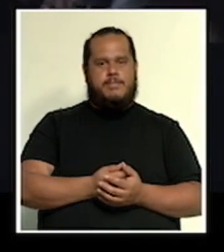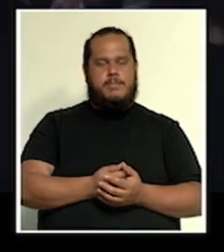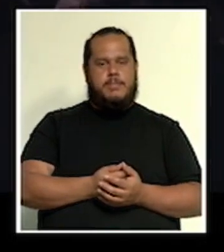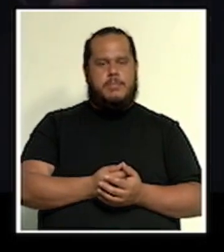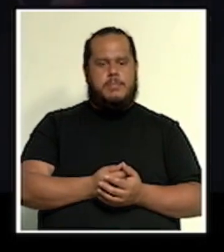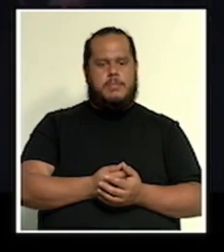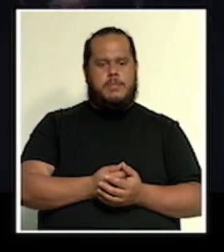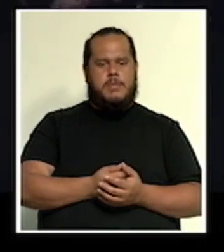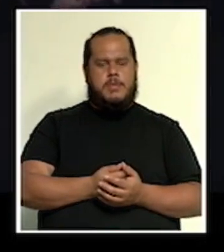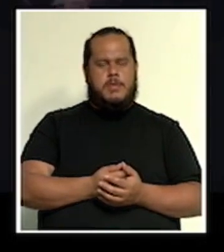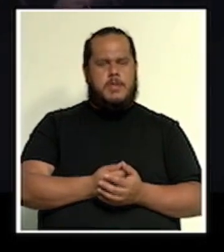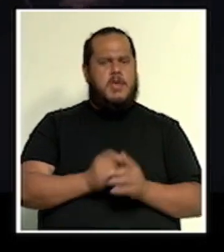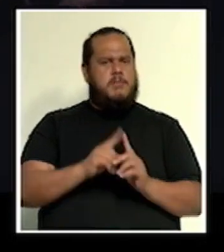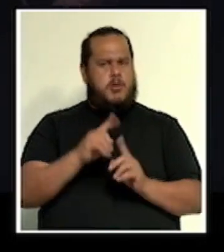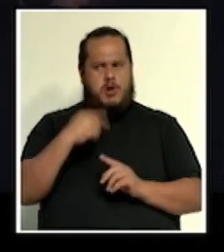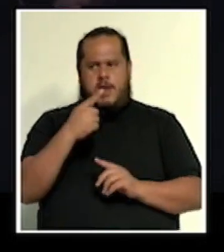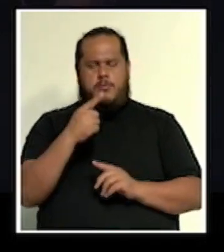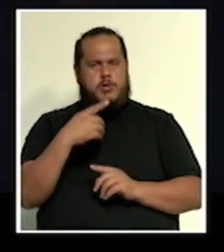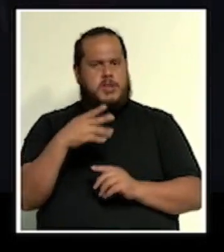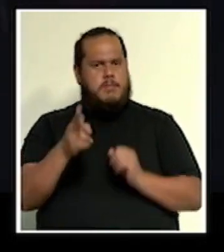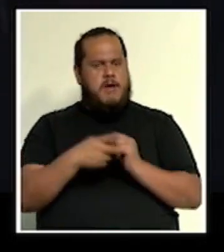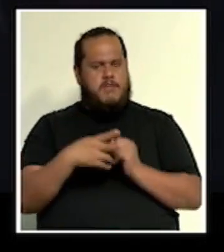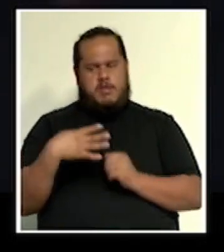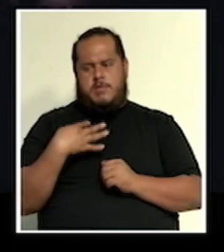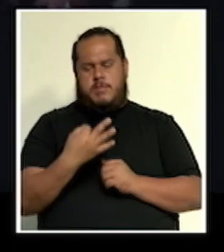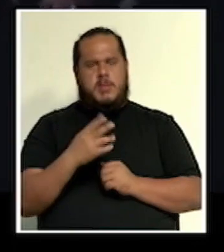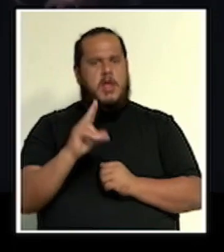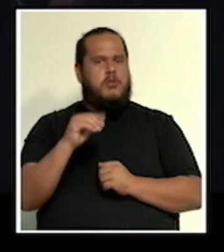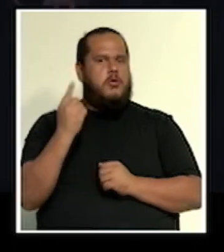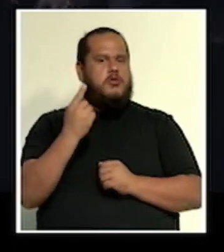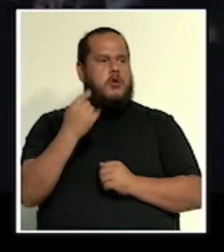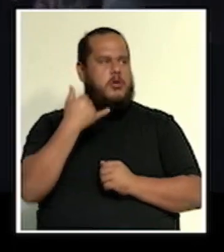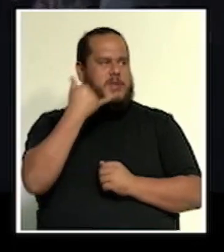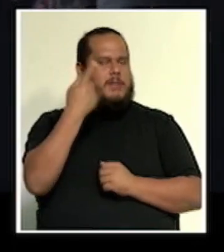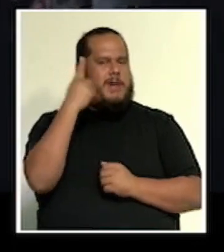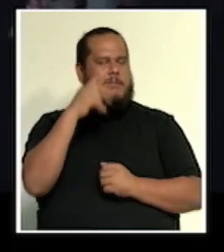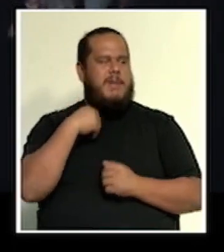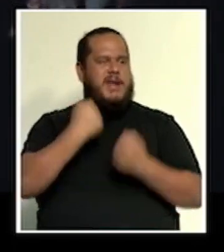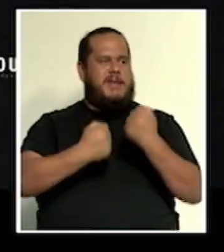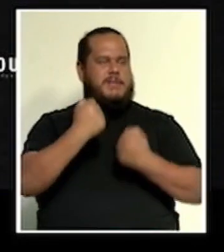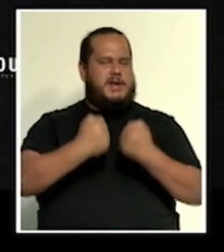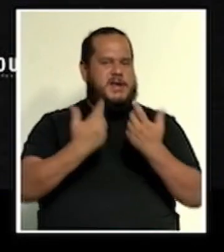Pero hey, por lo menos la próxima vez me invitan, que no solo me llaman para ser chofer designado, ¿verdad?